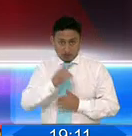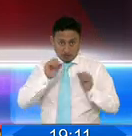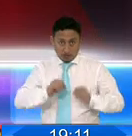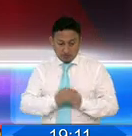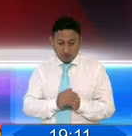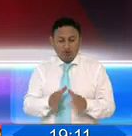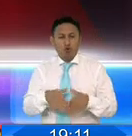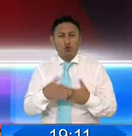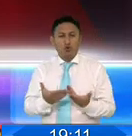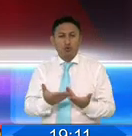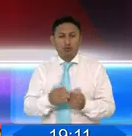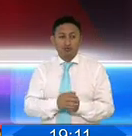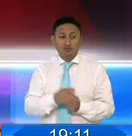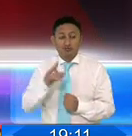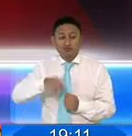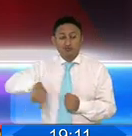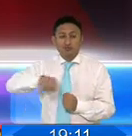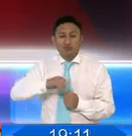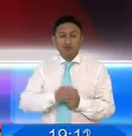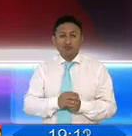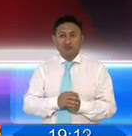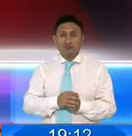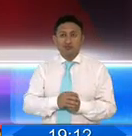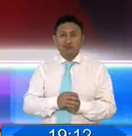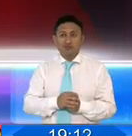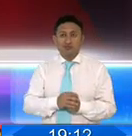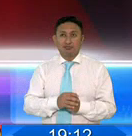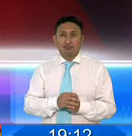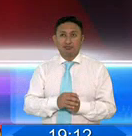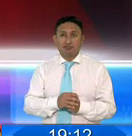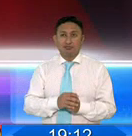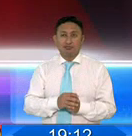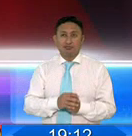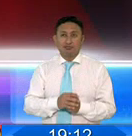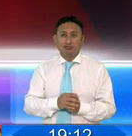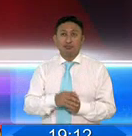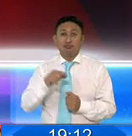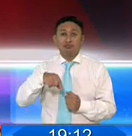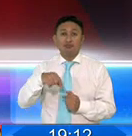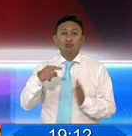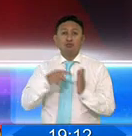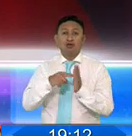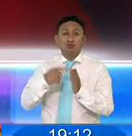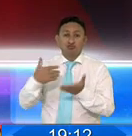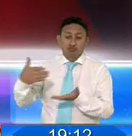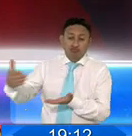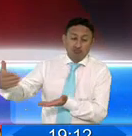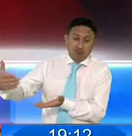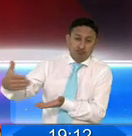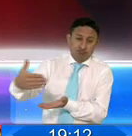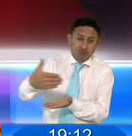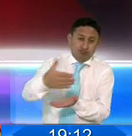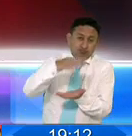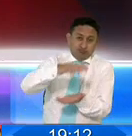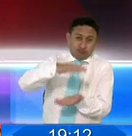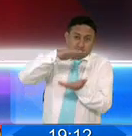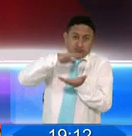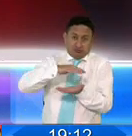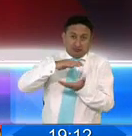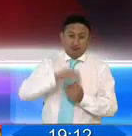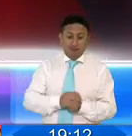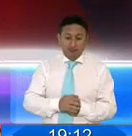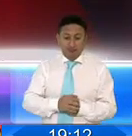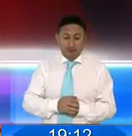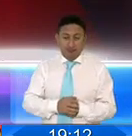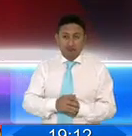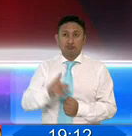que identificará ciertas particularidades que permitan esta recaudación del anticipo del impuesto a la renta, que